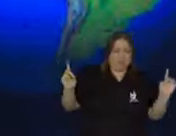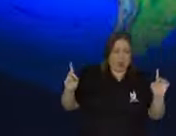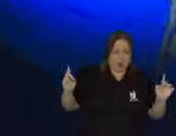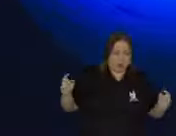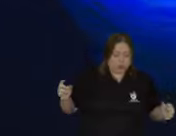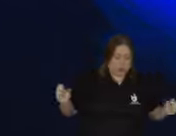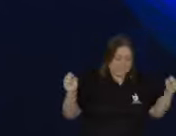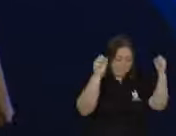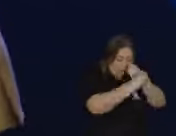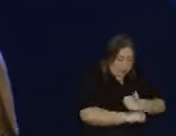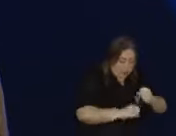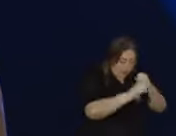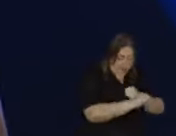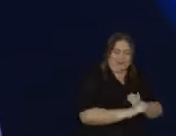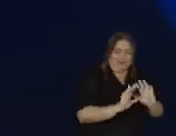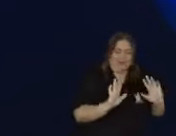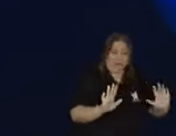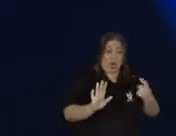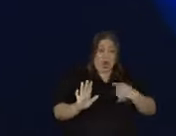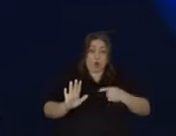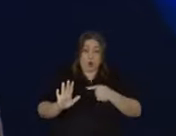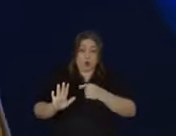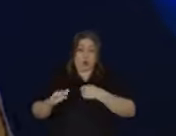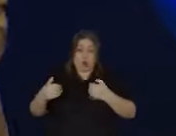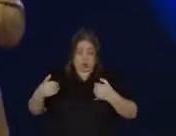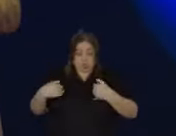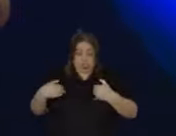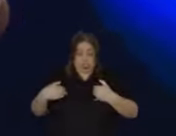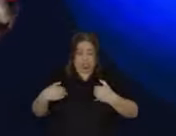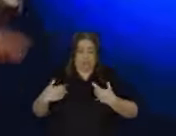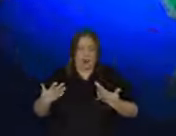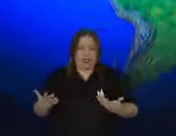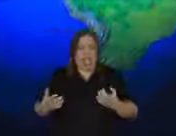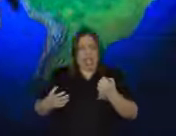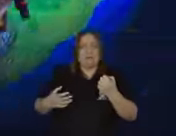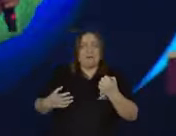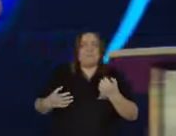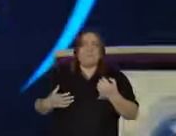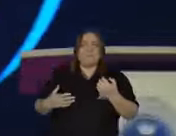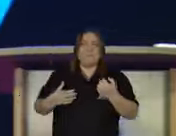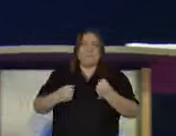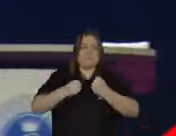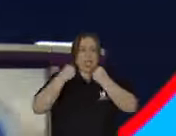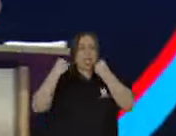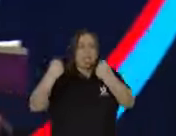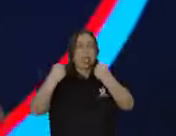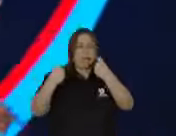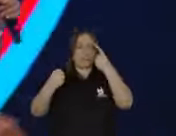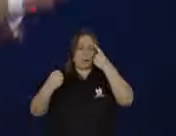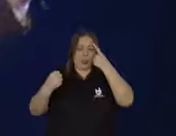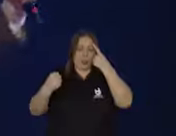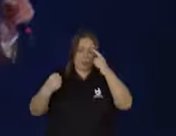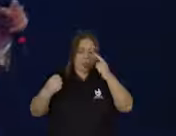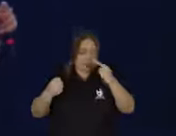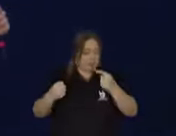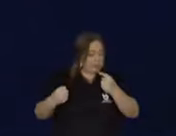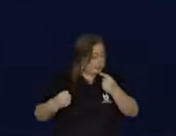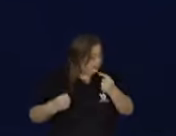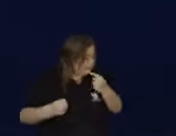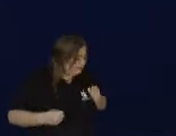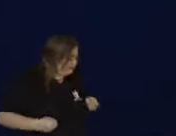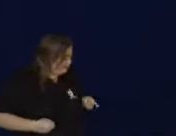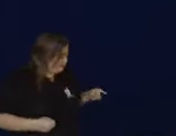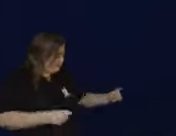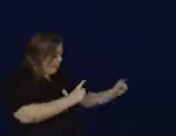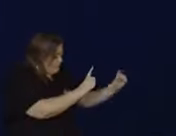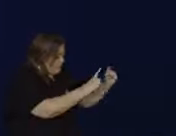milicia que no son carnales, tienen el poder divino para destruir fortalezas, derribar argumentos del reino